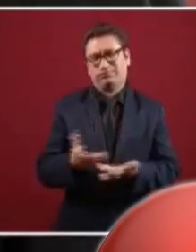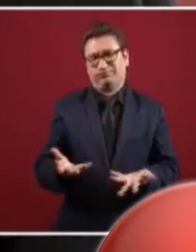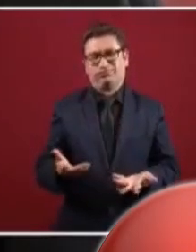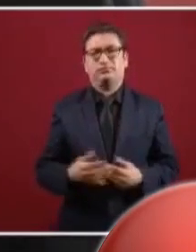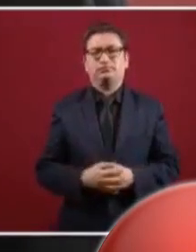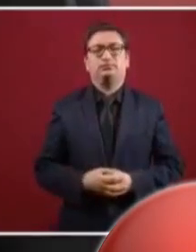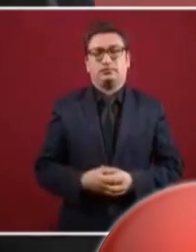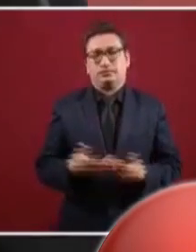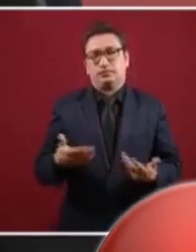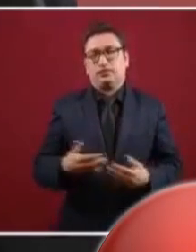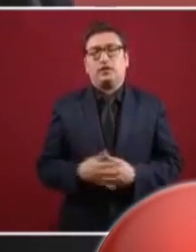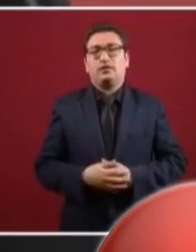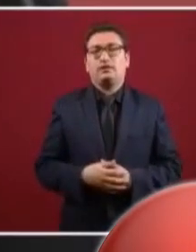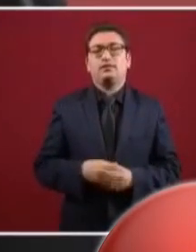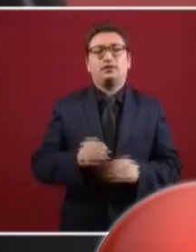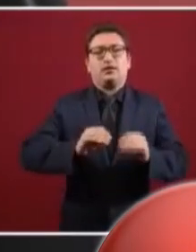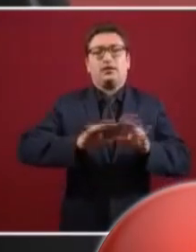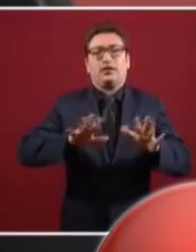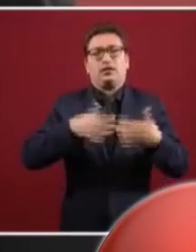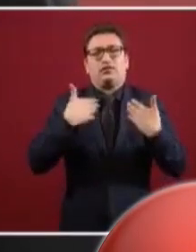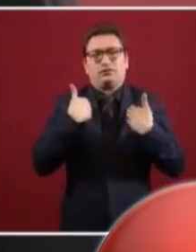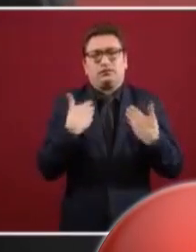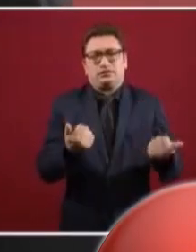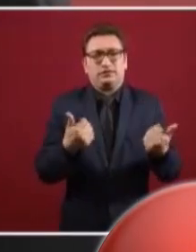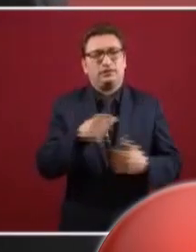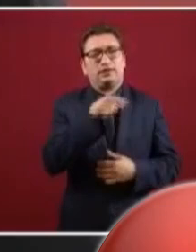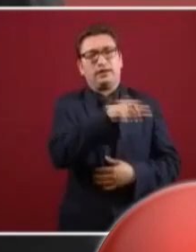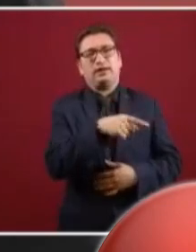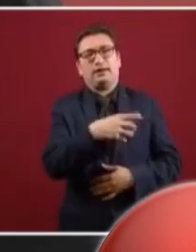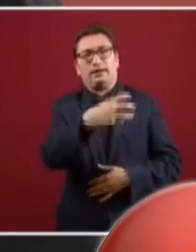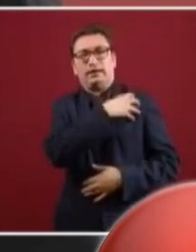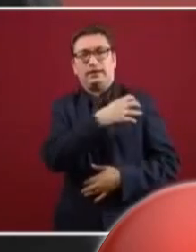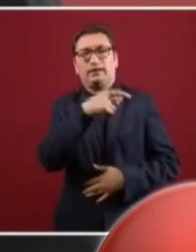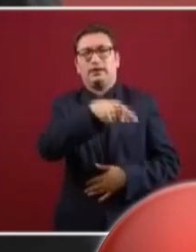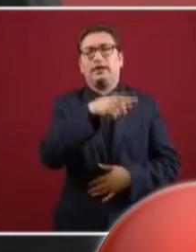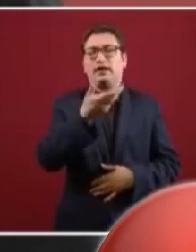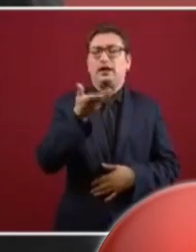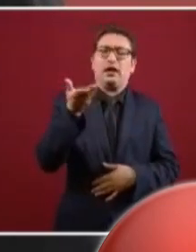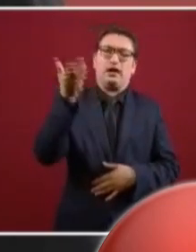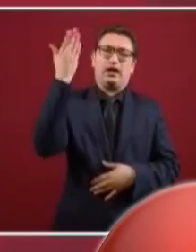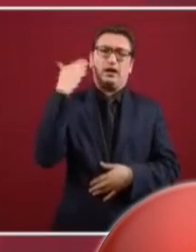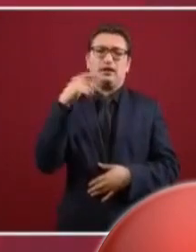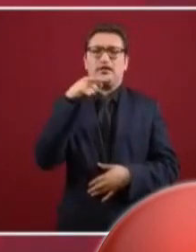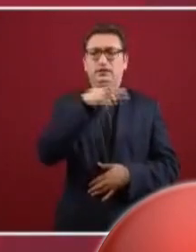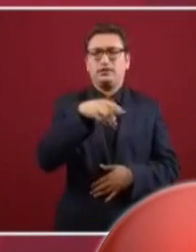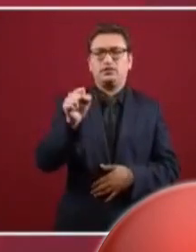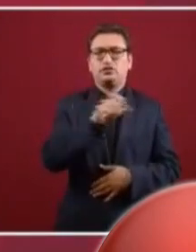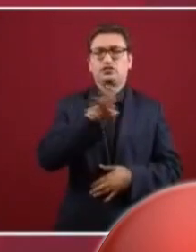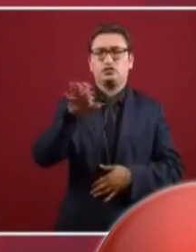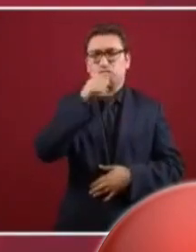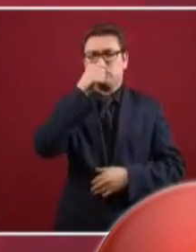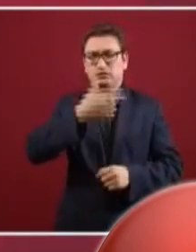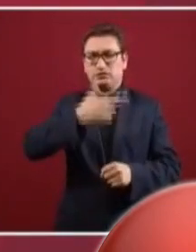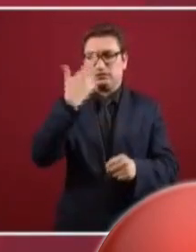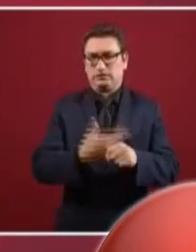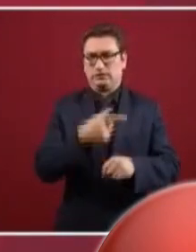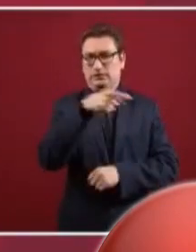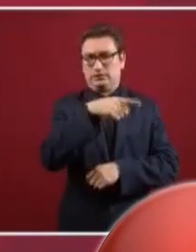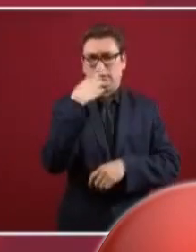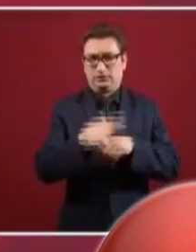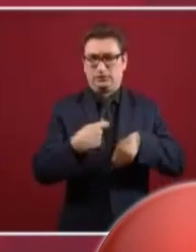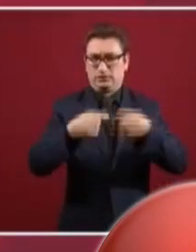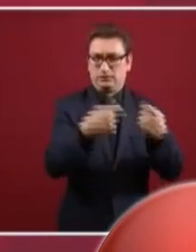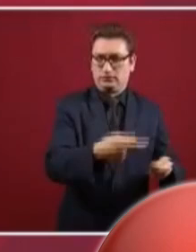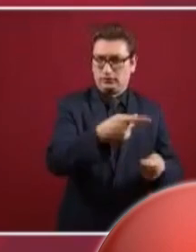Y además entendible, porque este general fue, creo que, subsecretario de